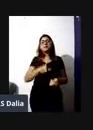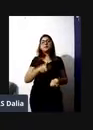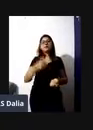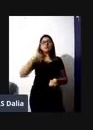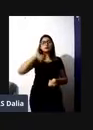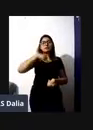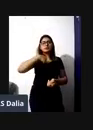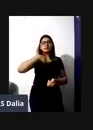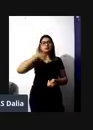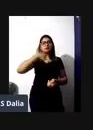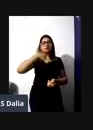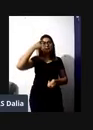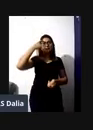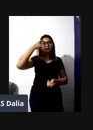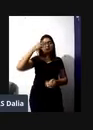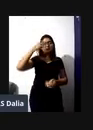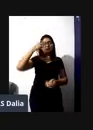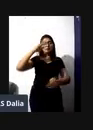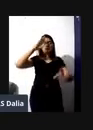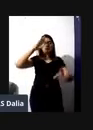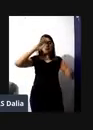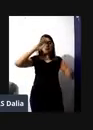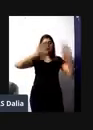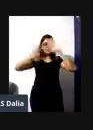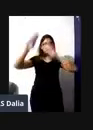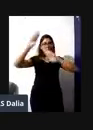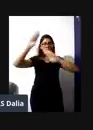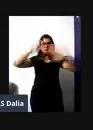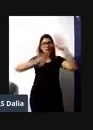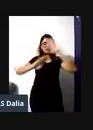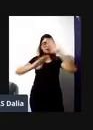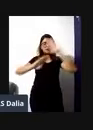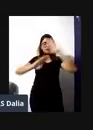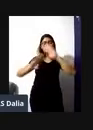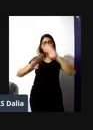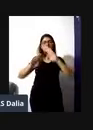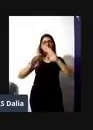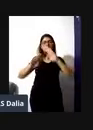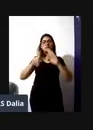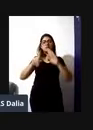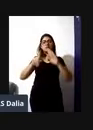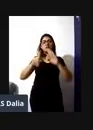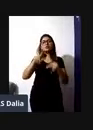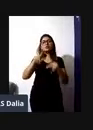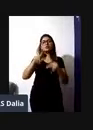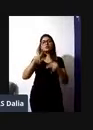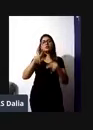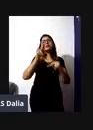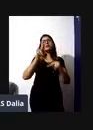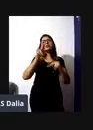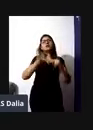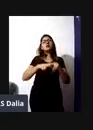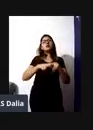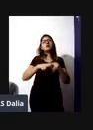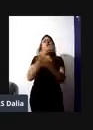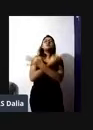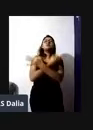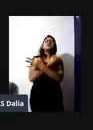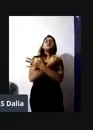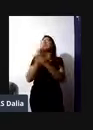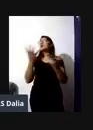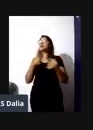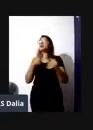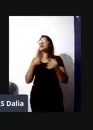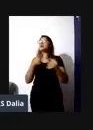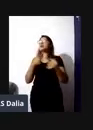meditar, y no tienen que sentarse y hacer posturas y todo lo demás, ¿no? Yo creo que con hacer un ejercicio de